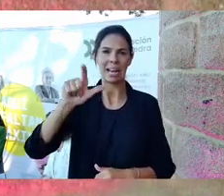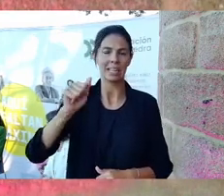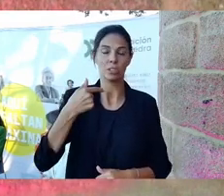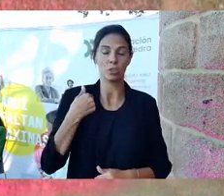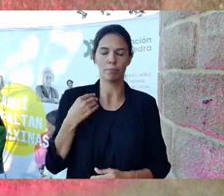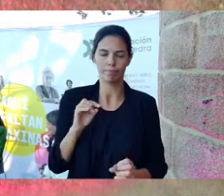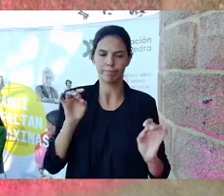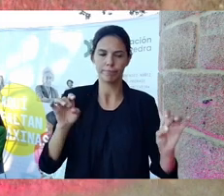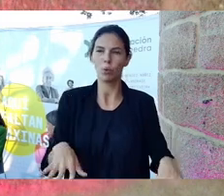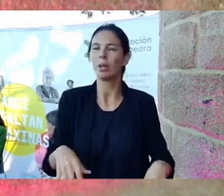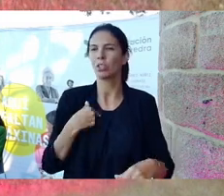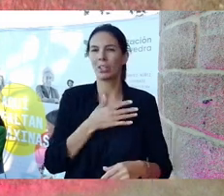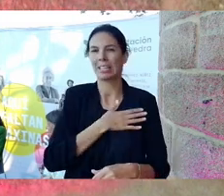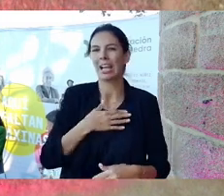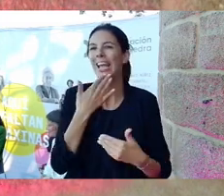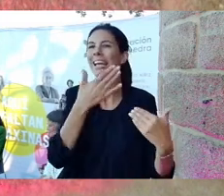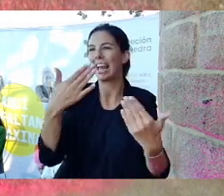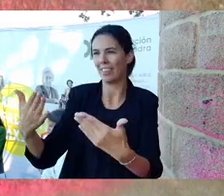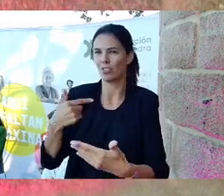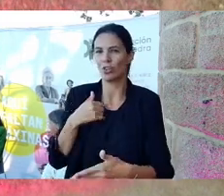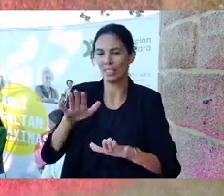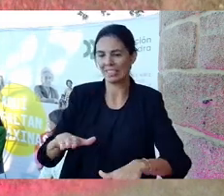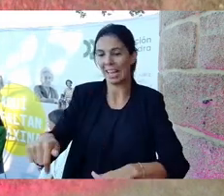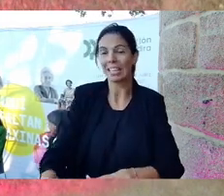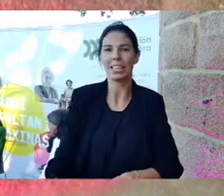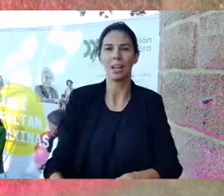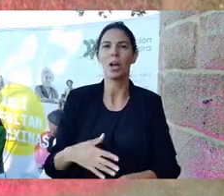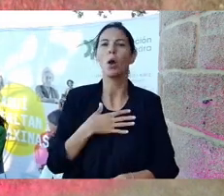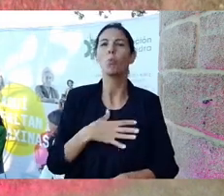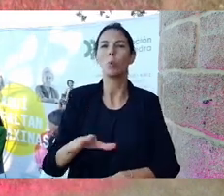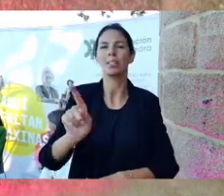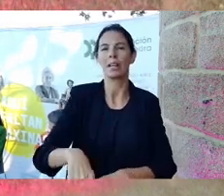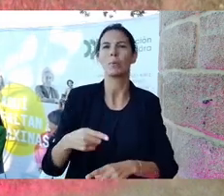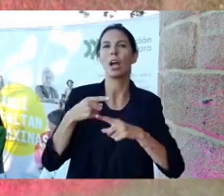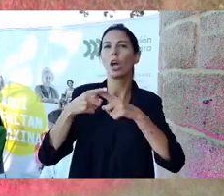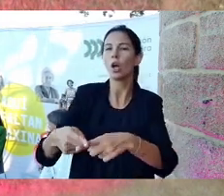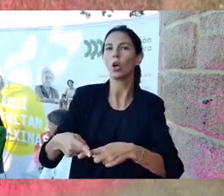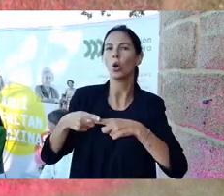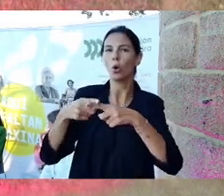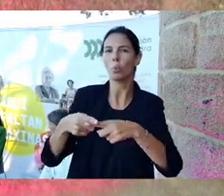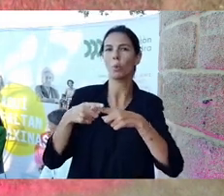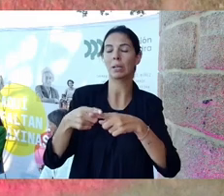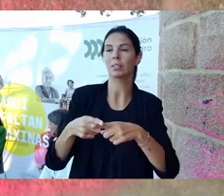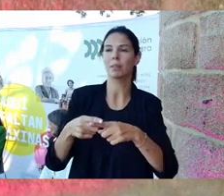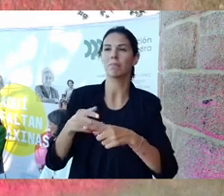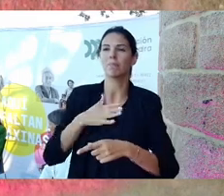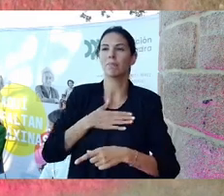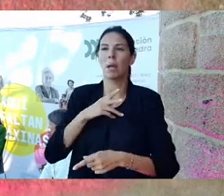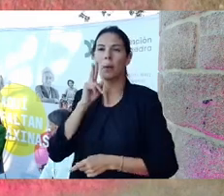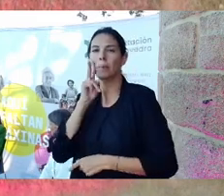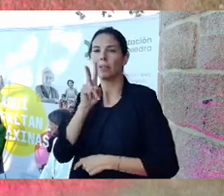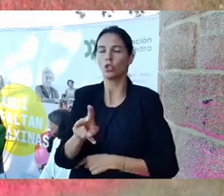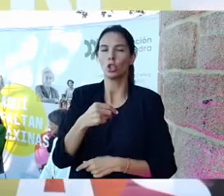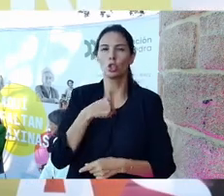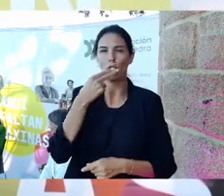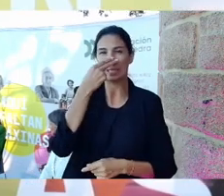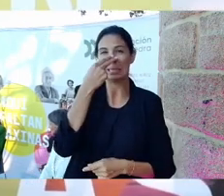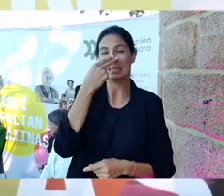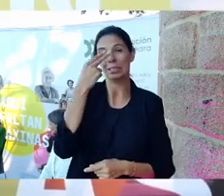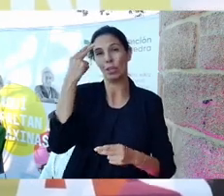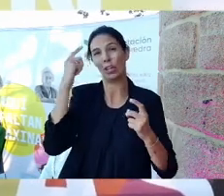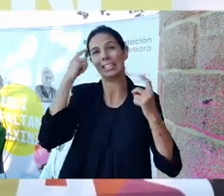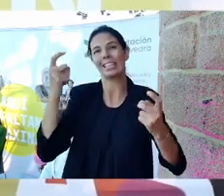Carla. Pues yo, como Isabel, también extiendo mi agradecimiento al que yo esté aquí hoy presente y pueda también compartir una visión